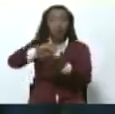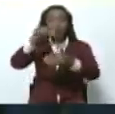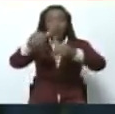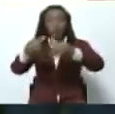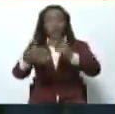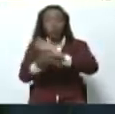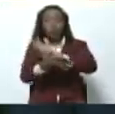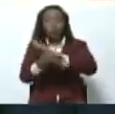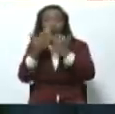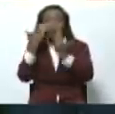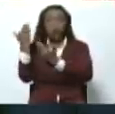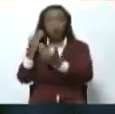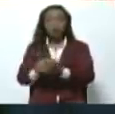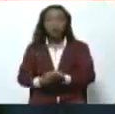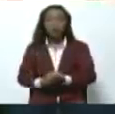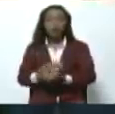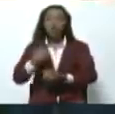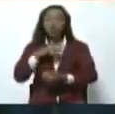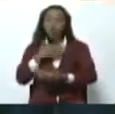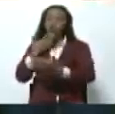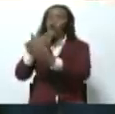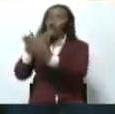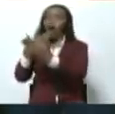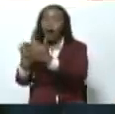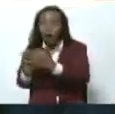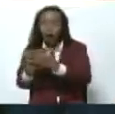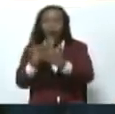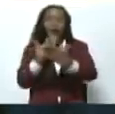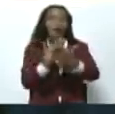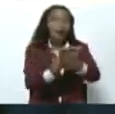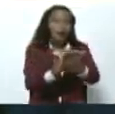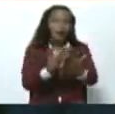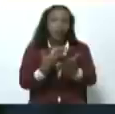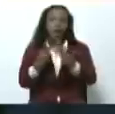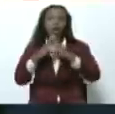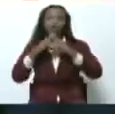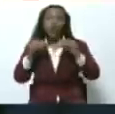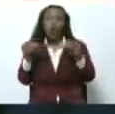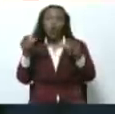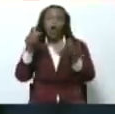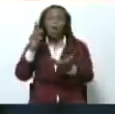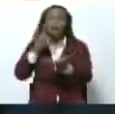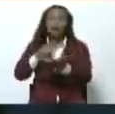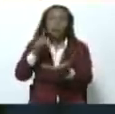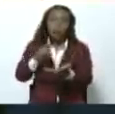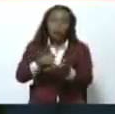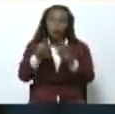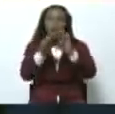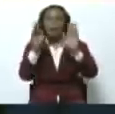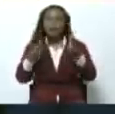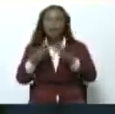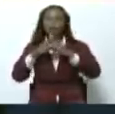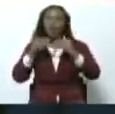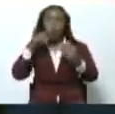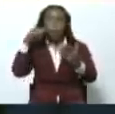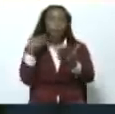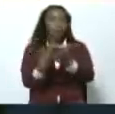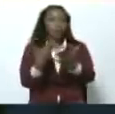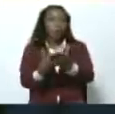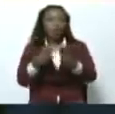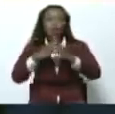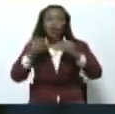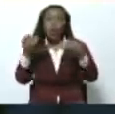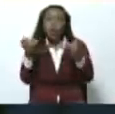votación. Les damos las gracias a todos los miembros de mesa, a todos los testigos de todos los